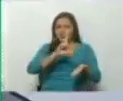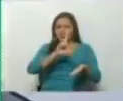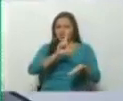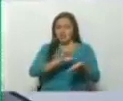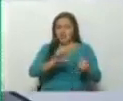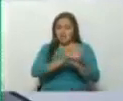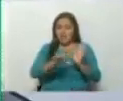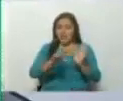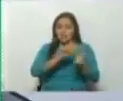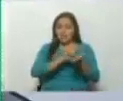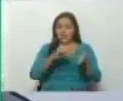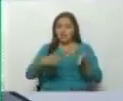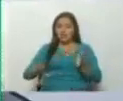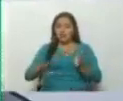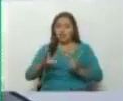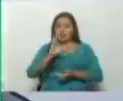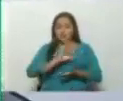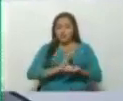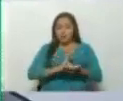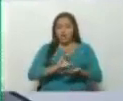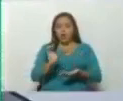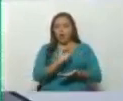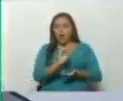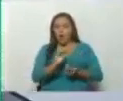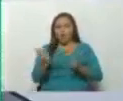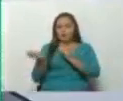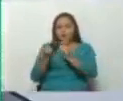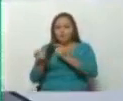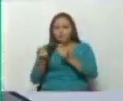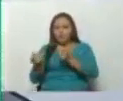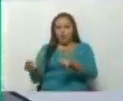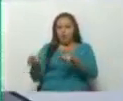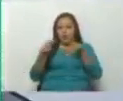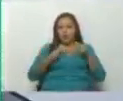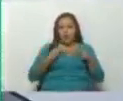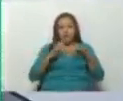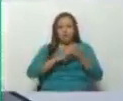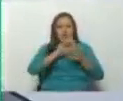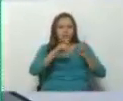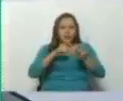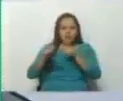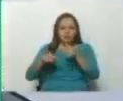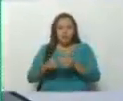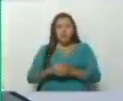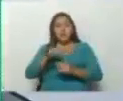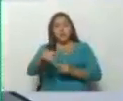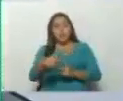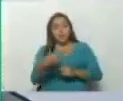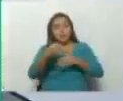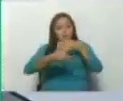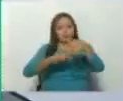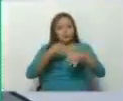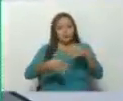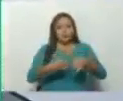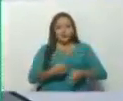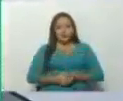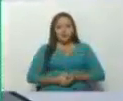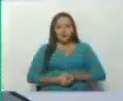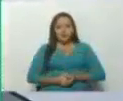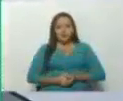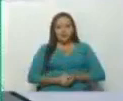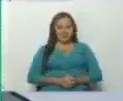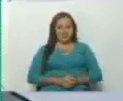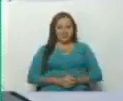también con lo que se discutió, con la consulta y lo que se ha recibido hasta ahora? Nos lo va a contar luego de la pausa, 7:35. Retornamos en tan